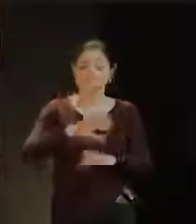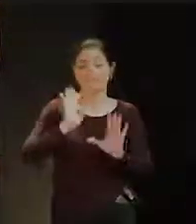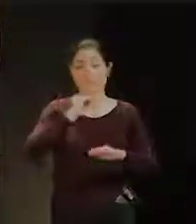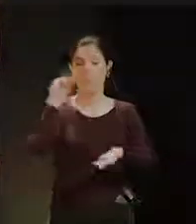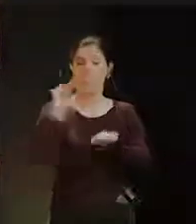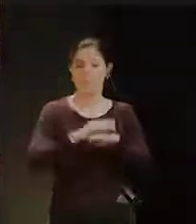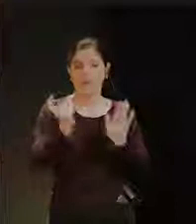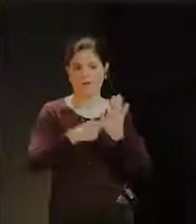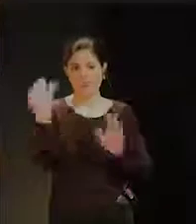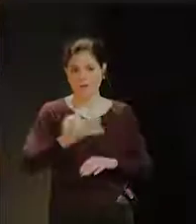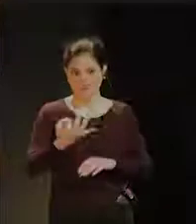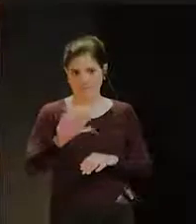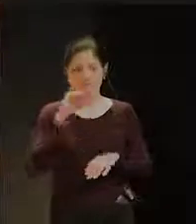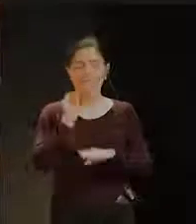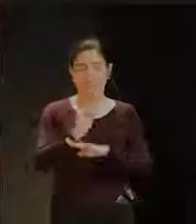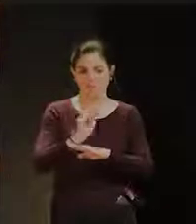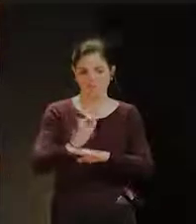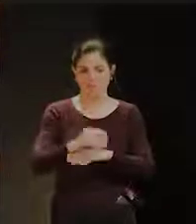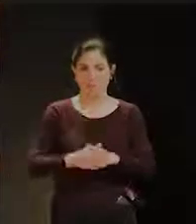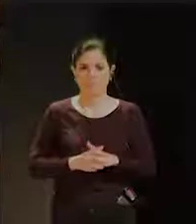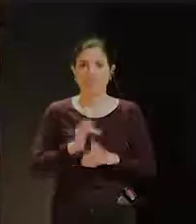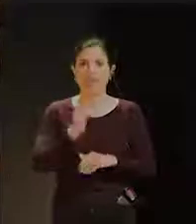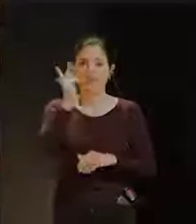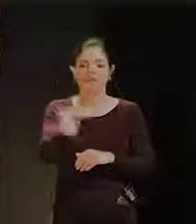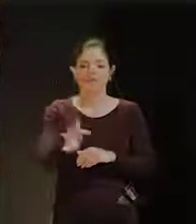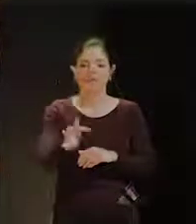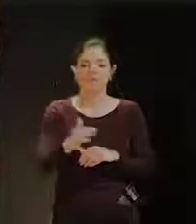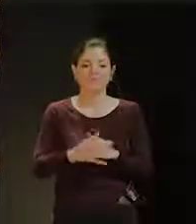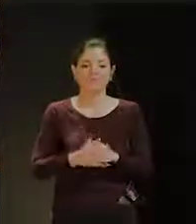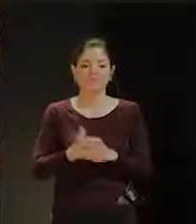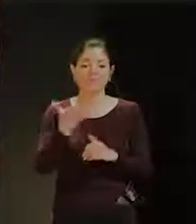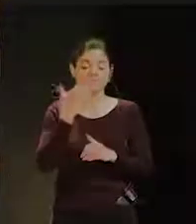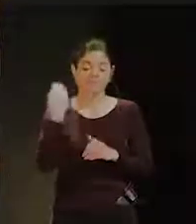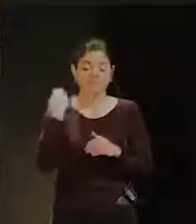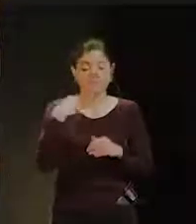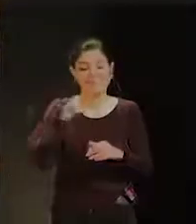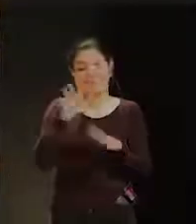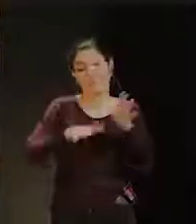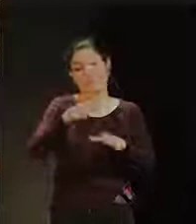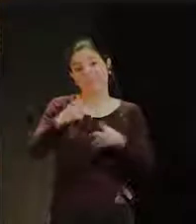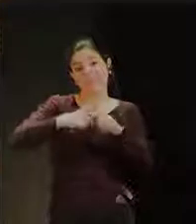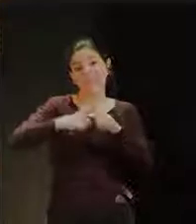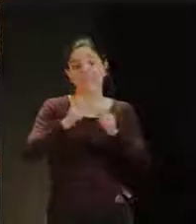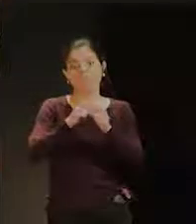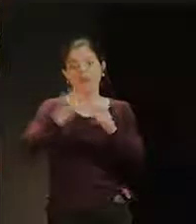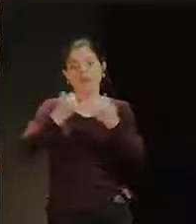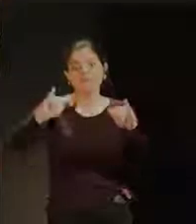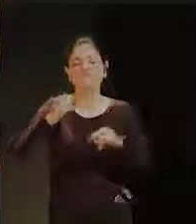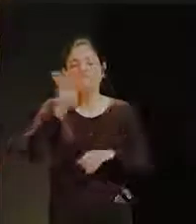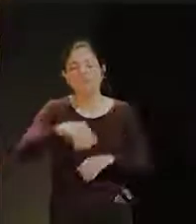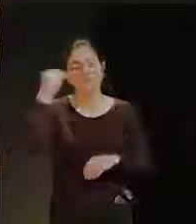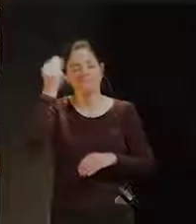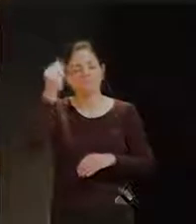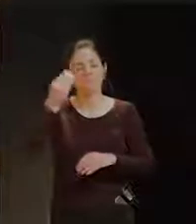con la legislación sobre la seguridad. Además, según la dimensión del evento, lo razonable también